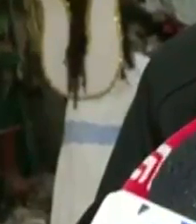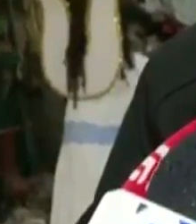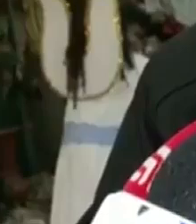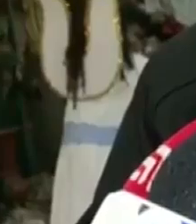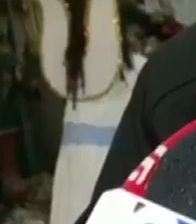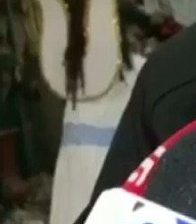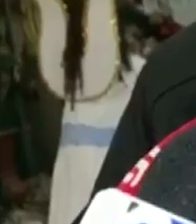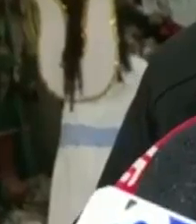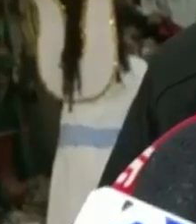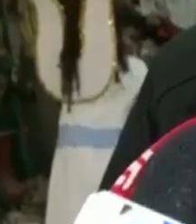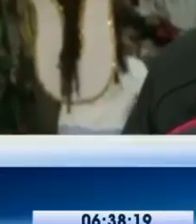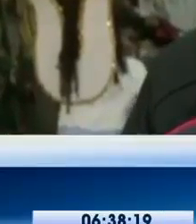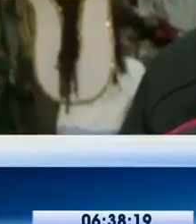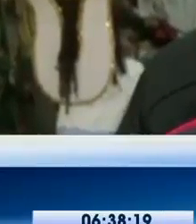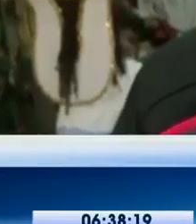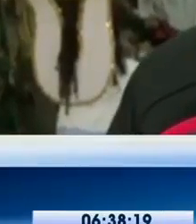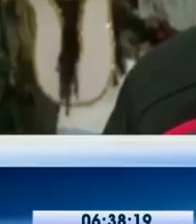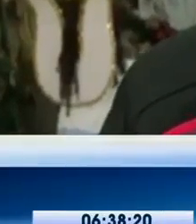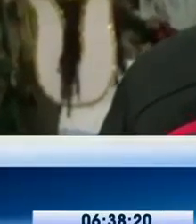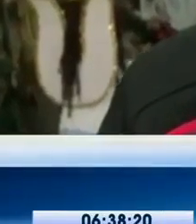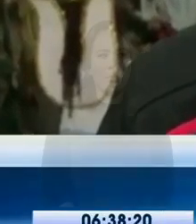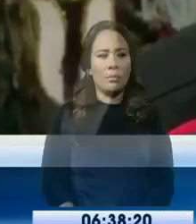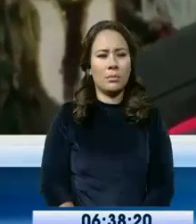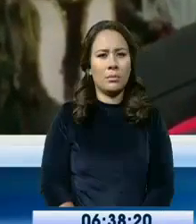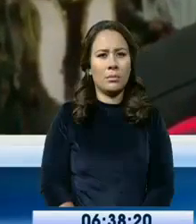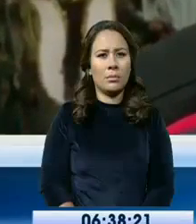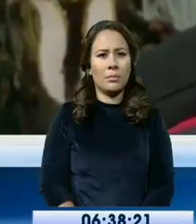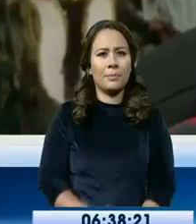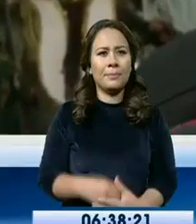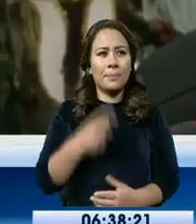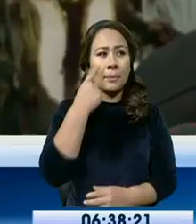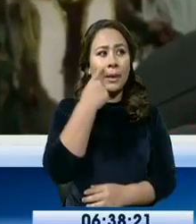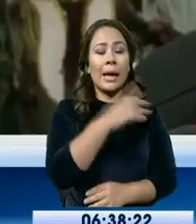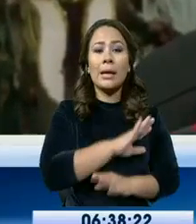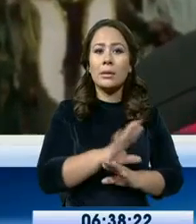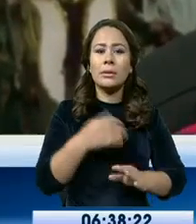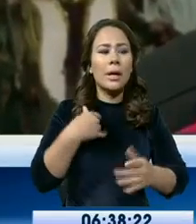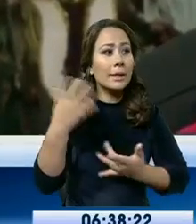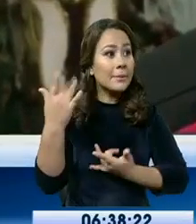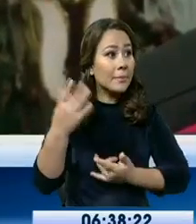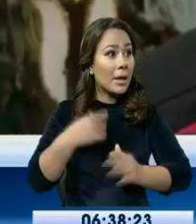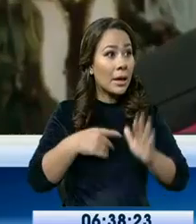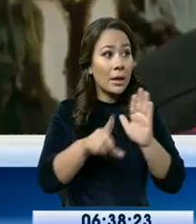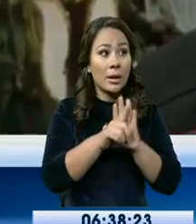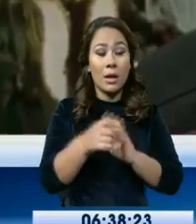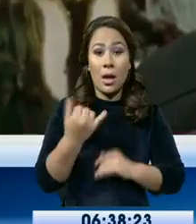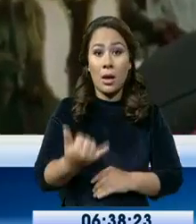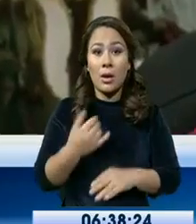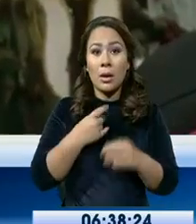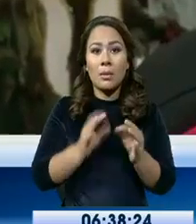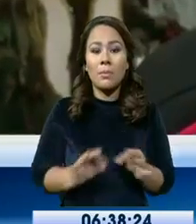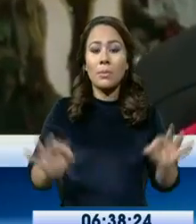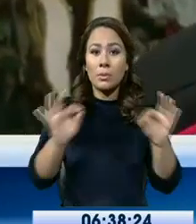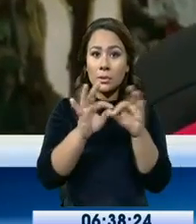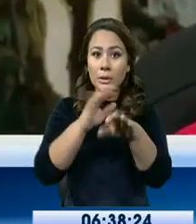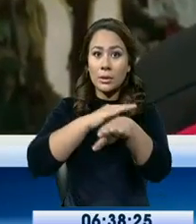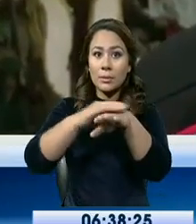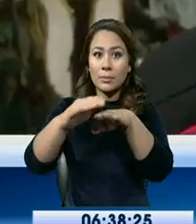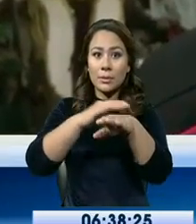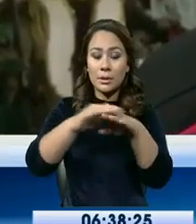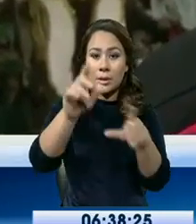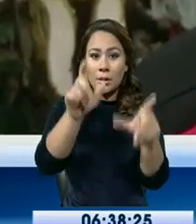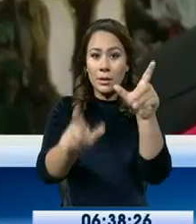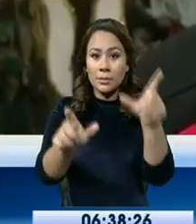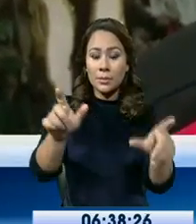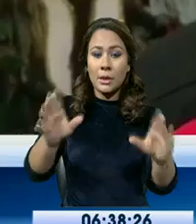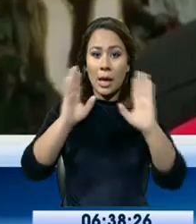será condenado de acuerdo a las leyes. Lo importante, y ahora hago este llamado claro, lo